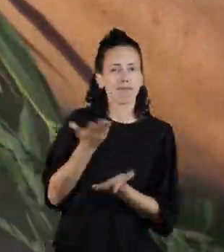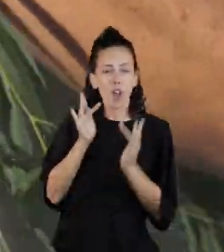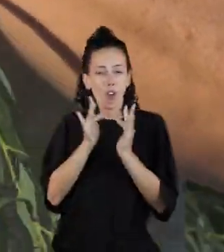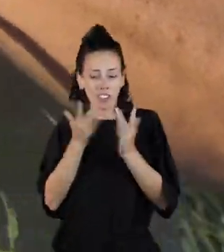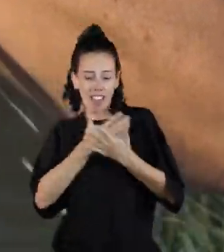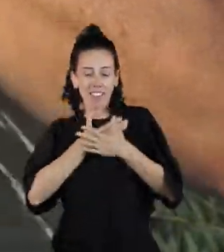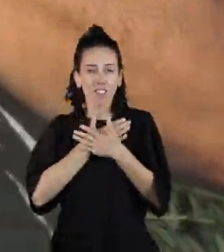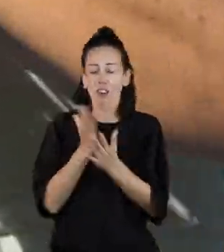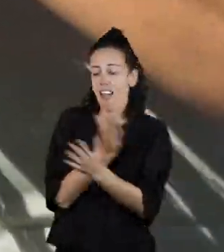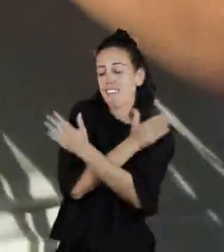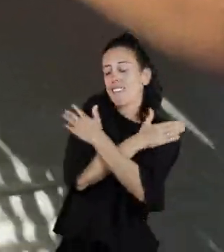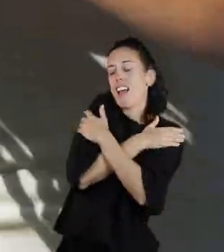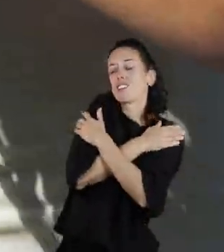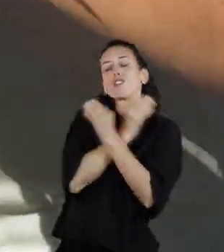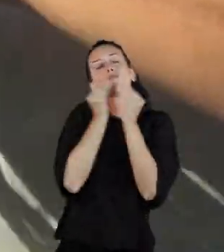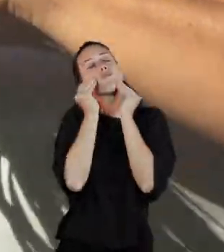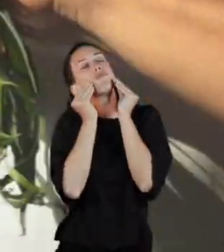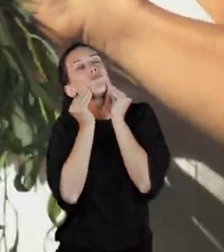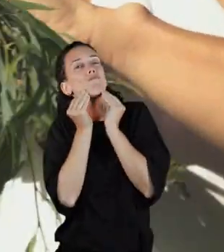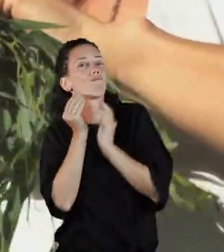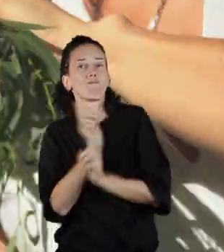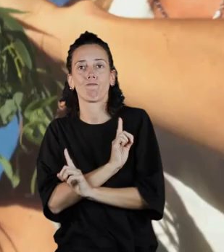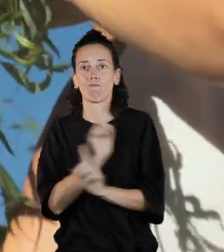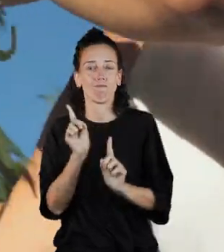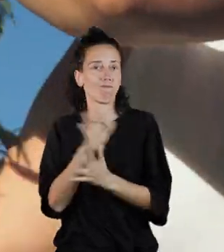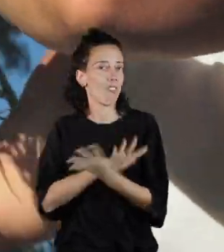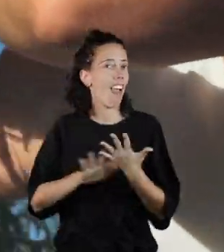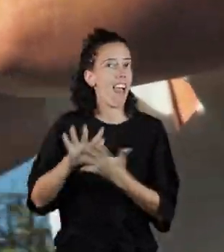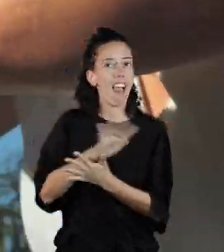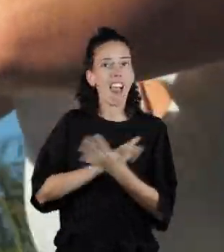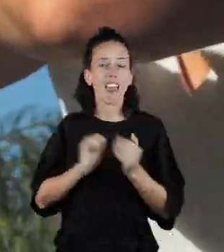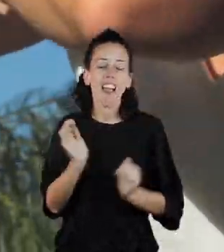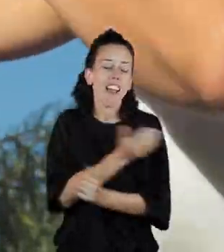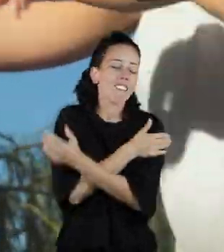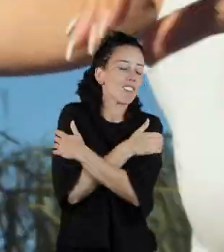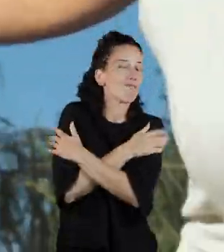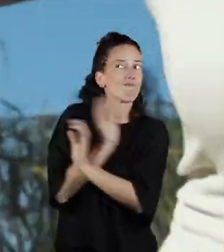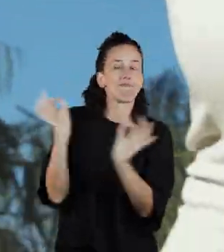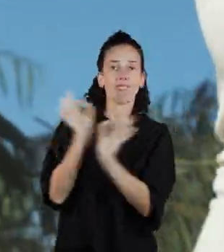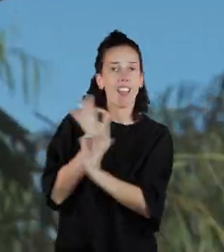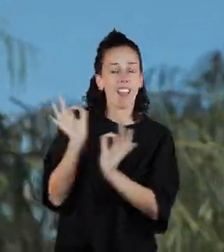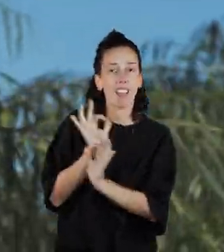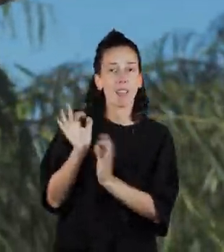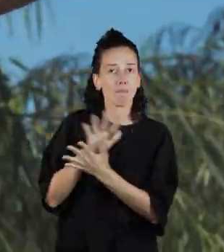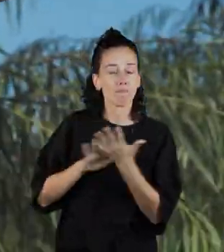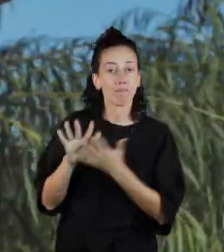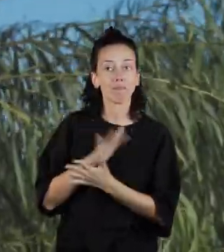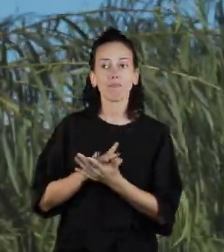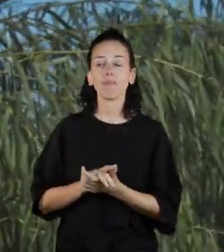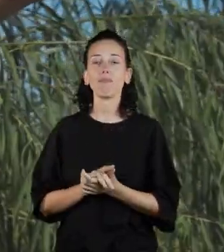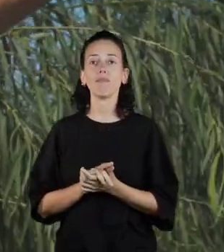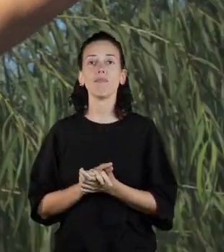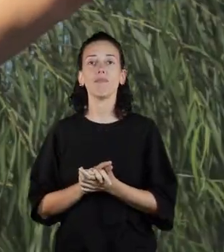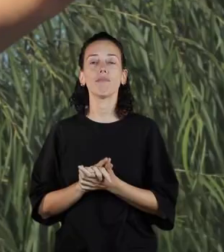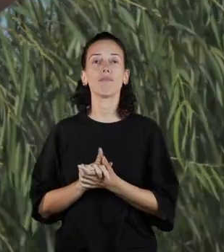No existía el contacto, no existían los besos. No existían los abrazos. En